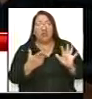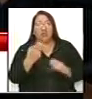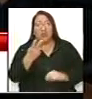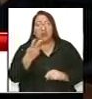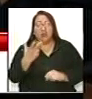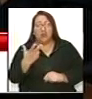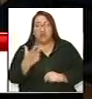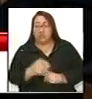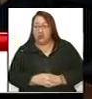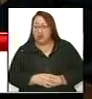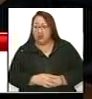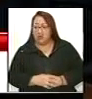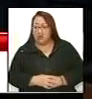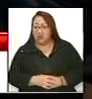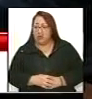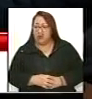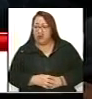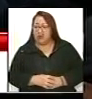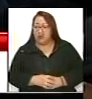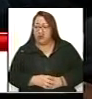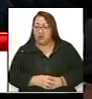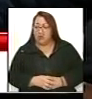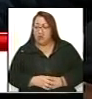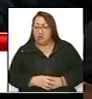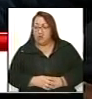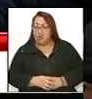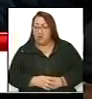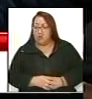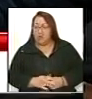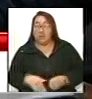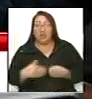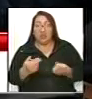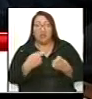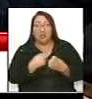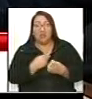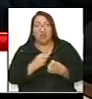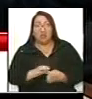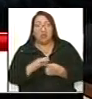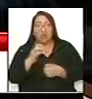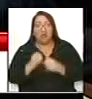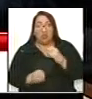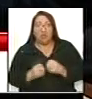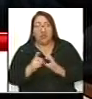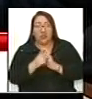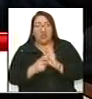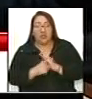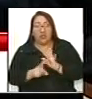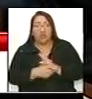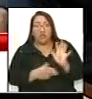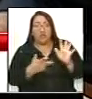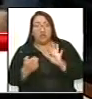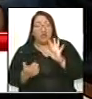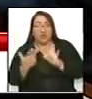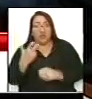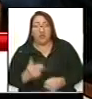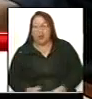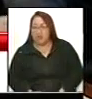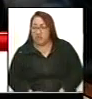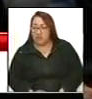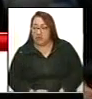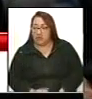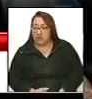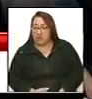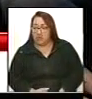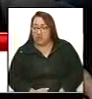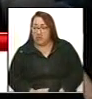¿no?, en las consideraciones, dan facultades expresas para modificar el decreto legislativo 813, modificar el